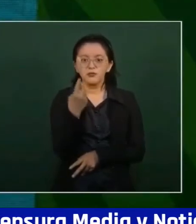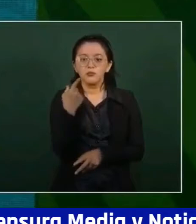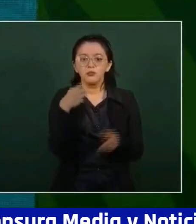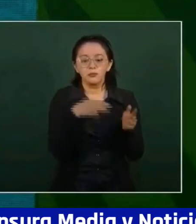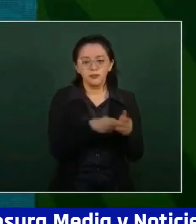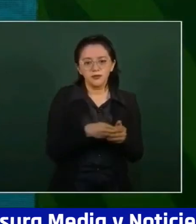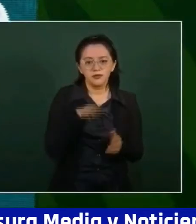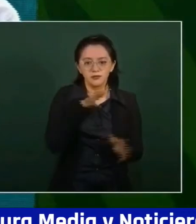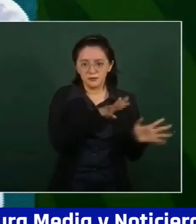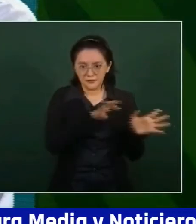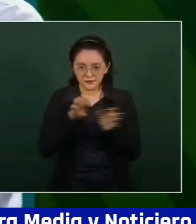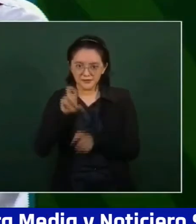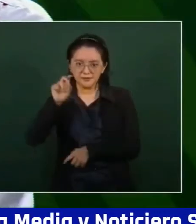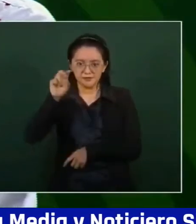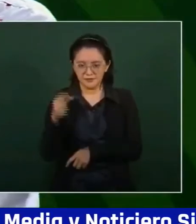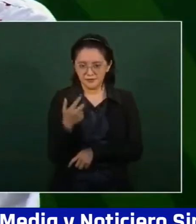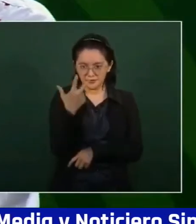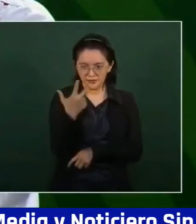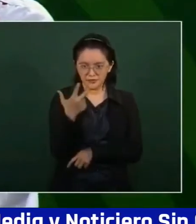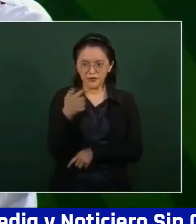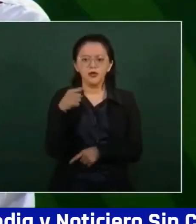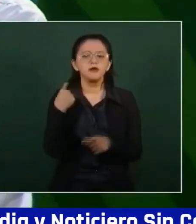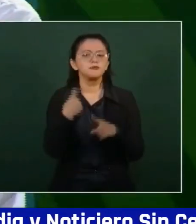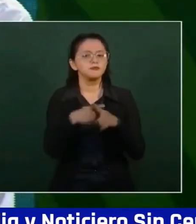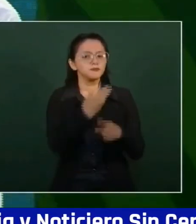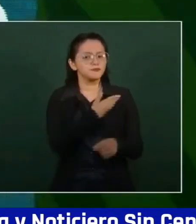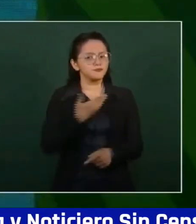cuando era presidente